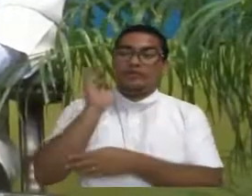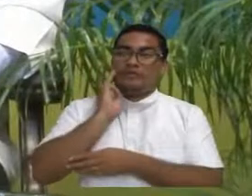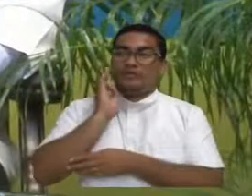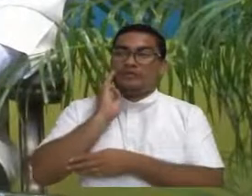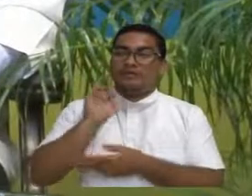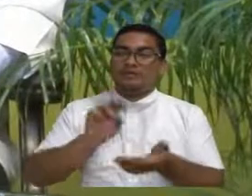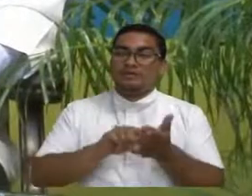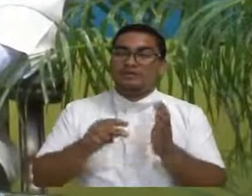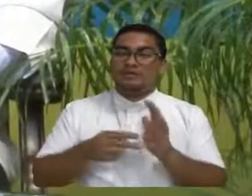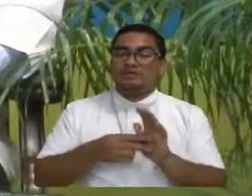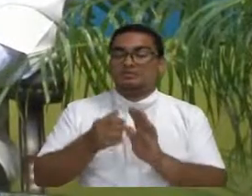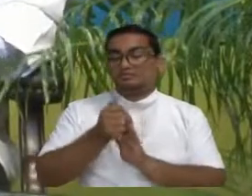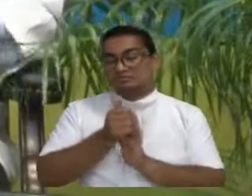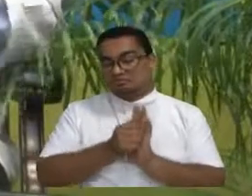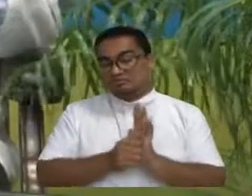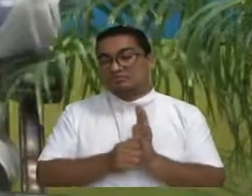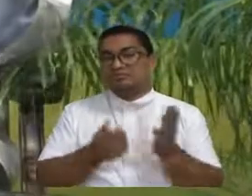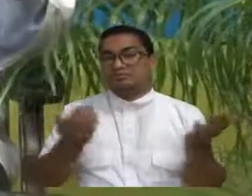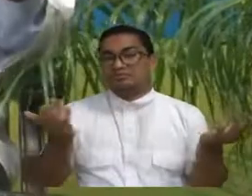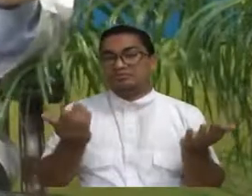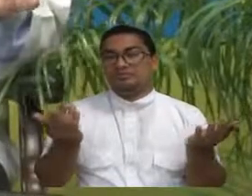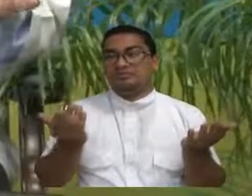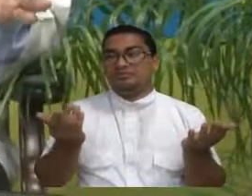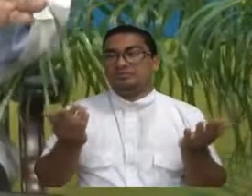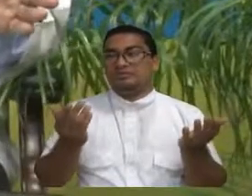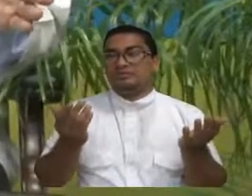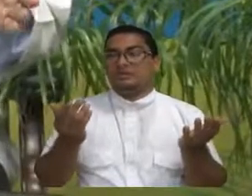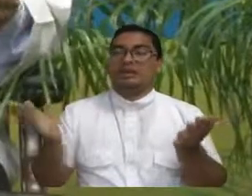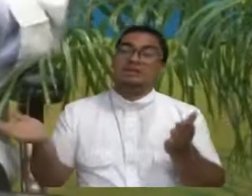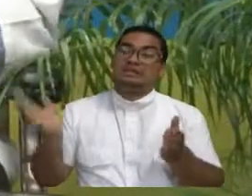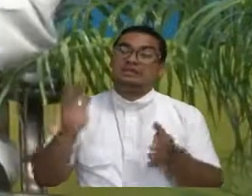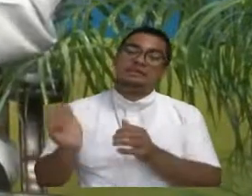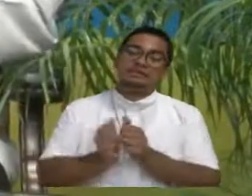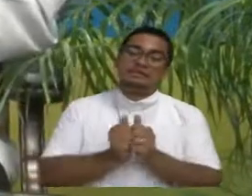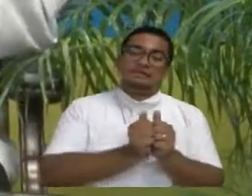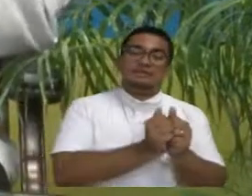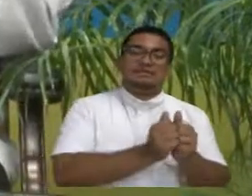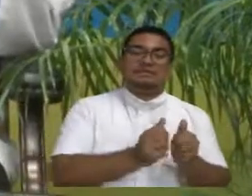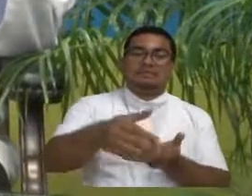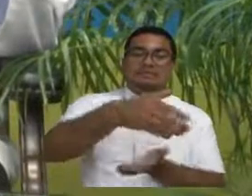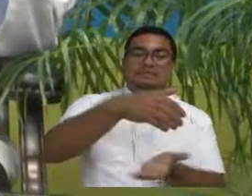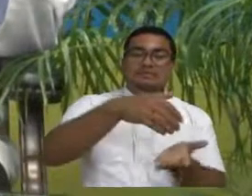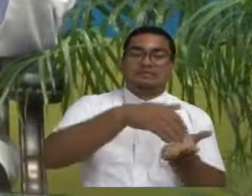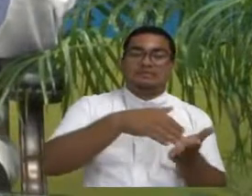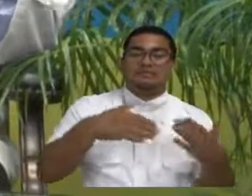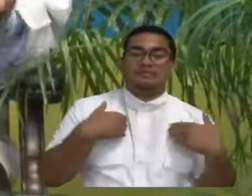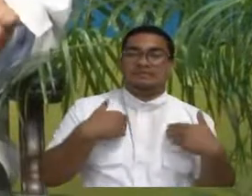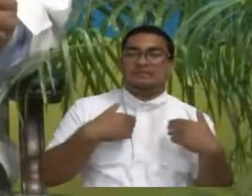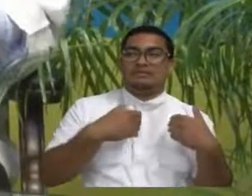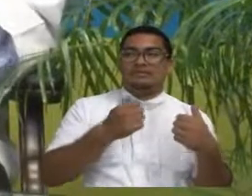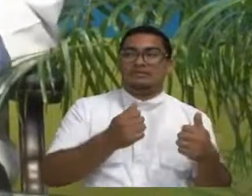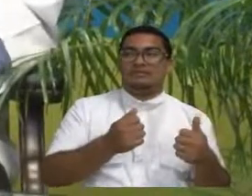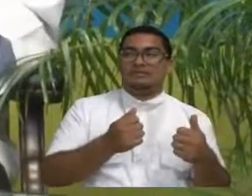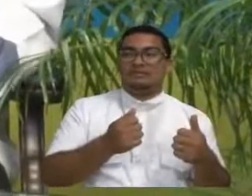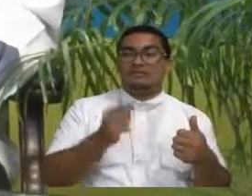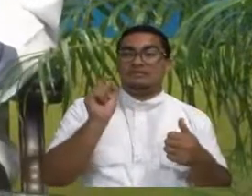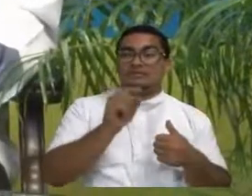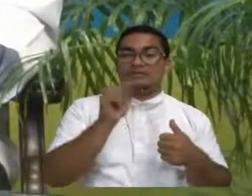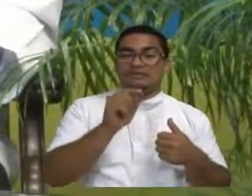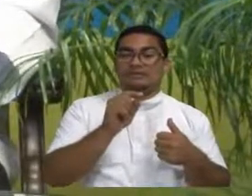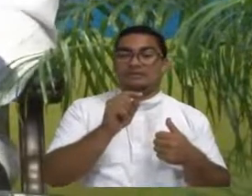depresión postparto y la llevan a una unidad de salud y en esa unidad de salud le